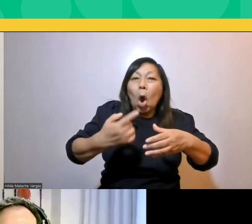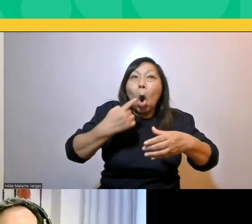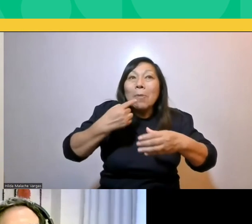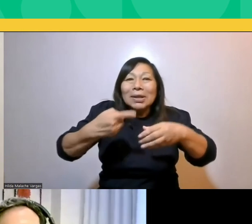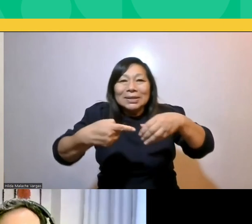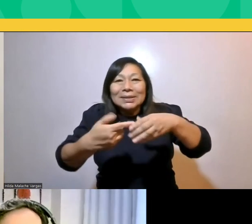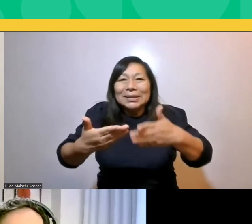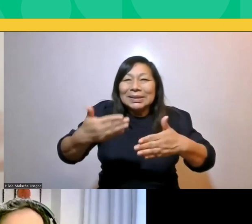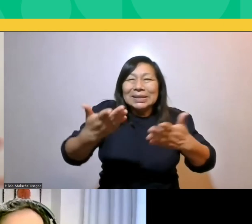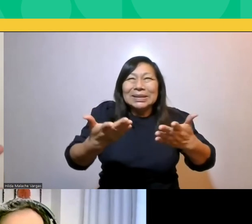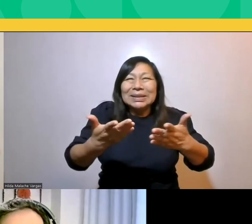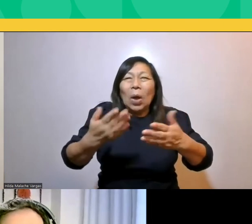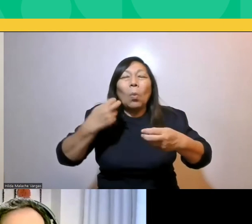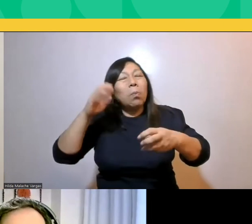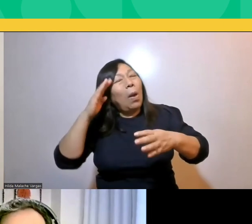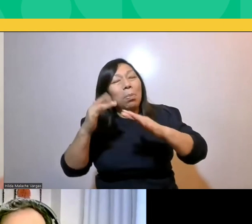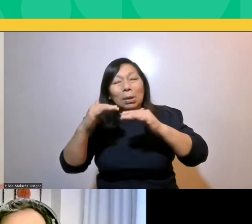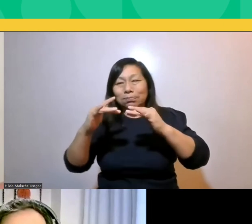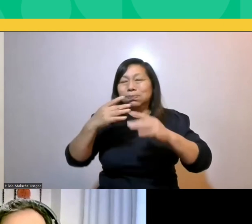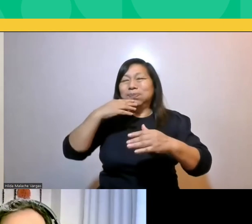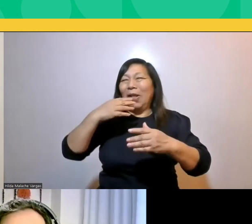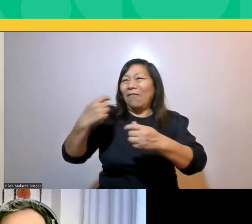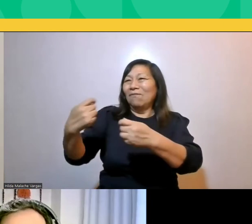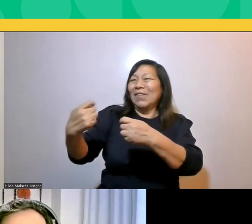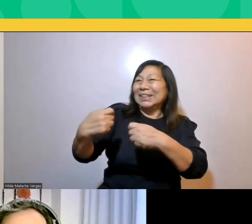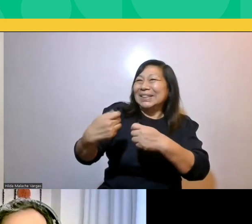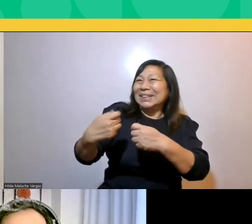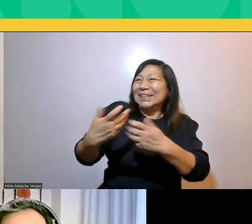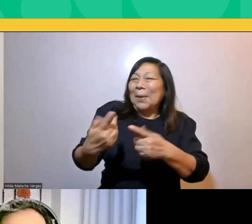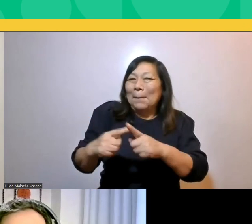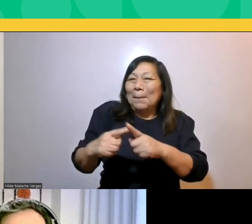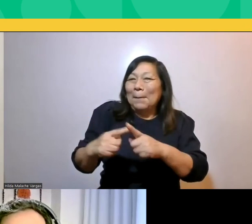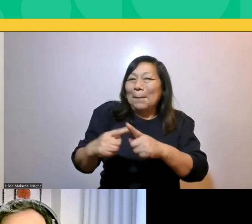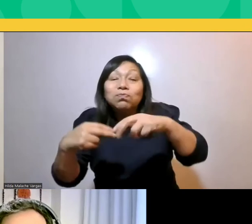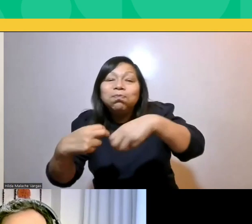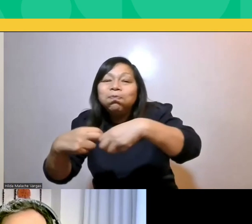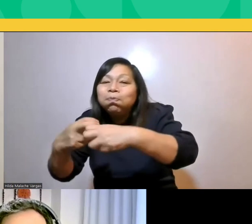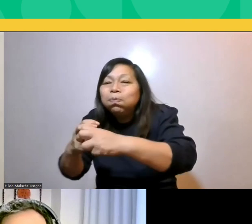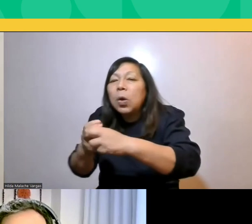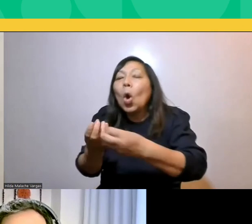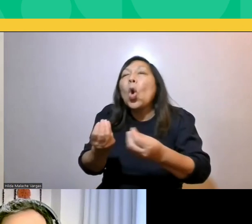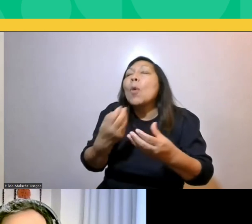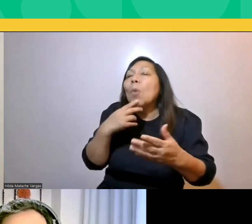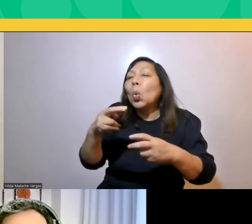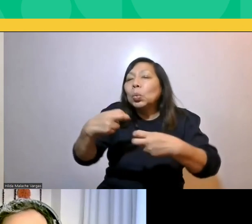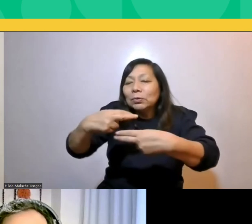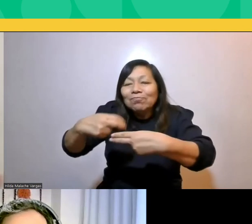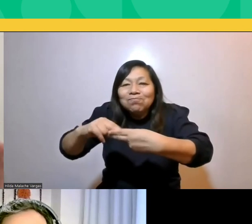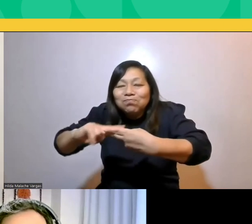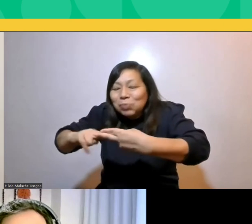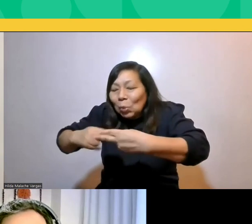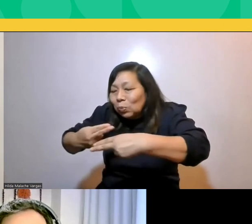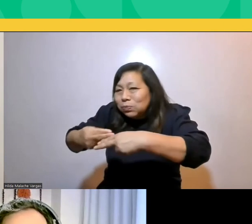coinciden, entonces como que choca por ahí y te claro. molesta, ¿no? Pero es una cuestión de posición que en